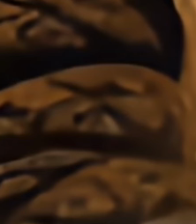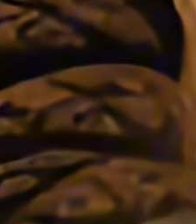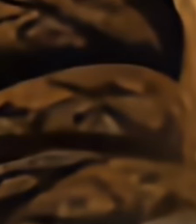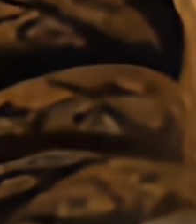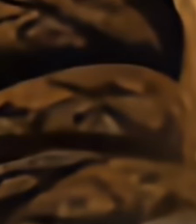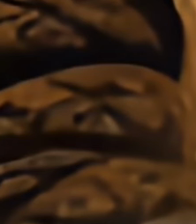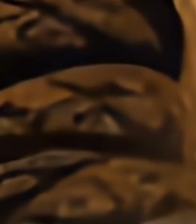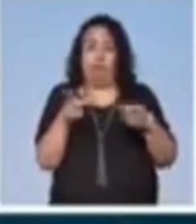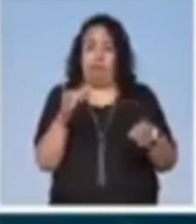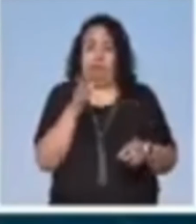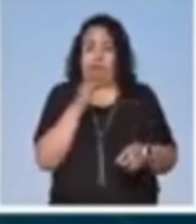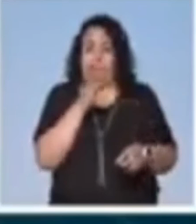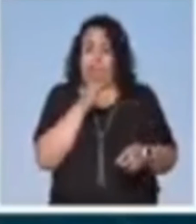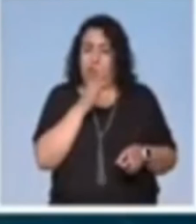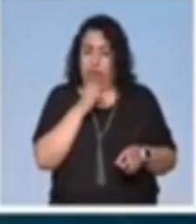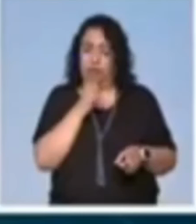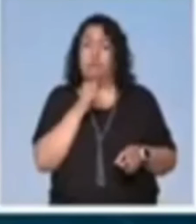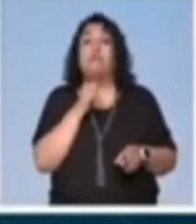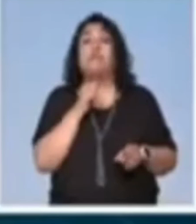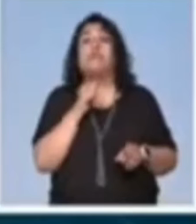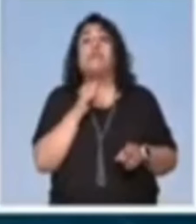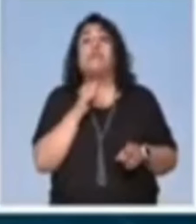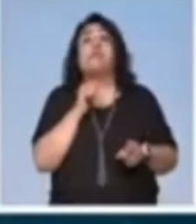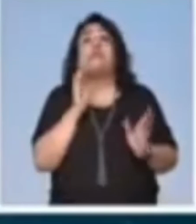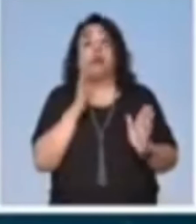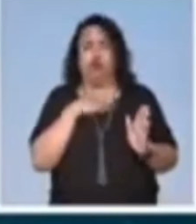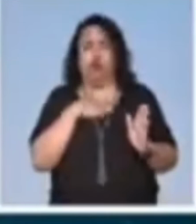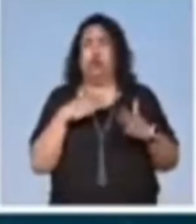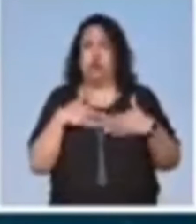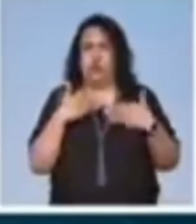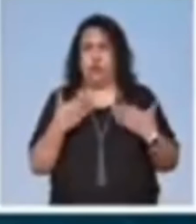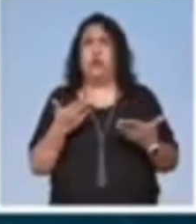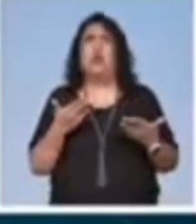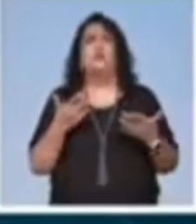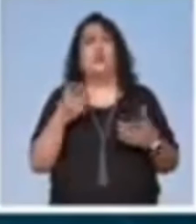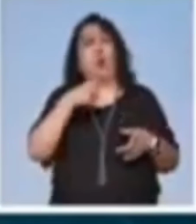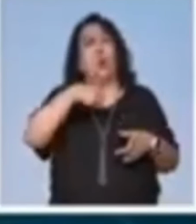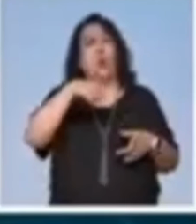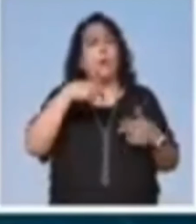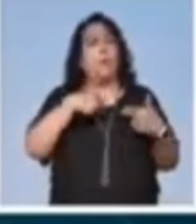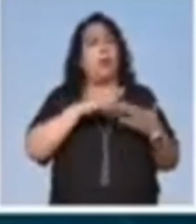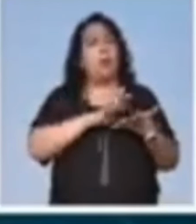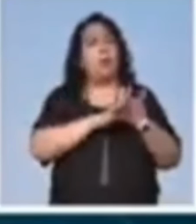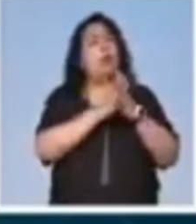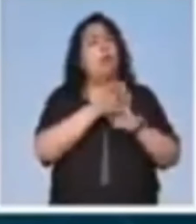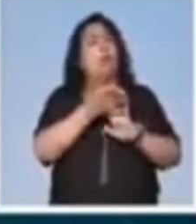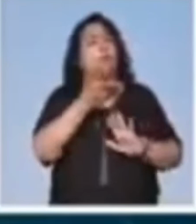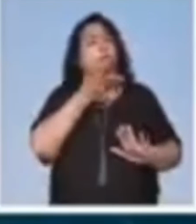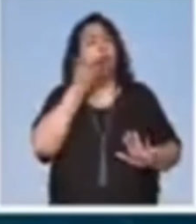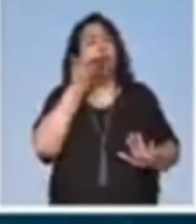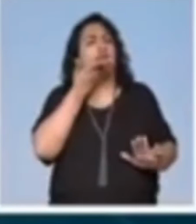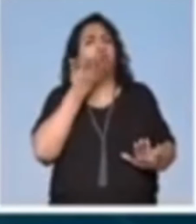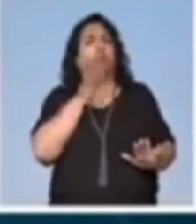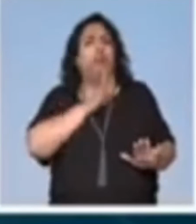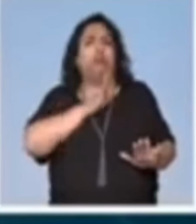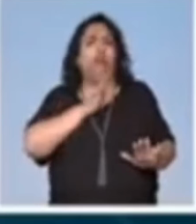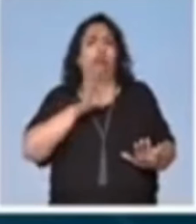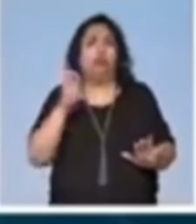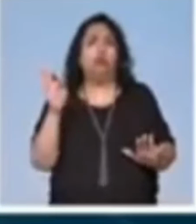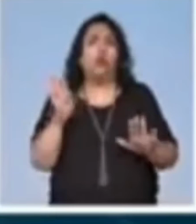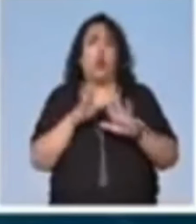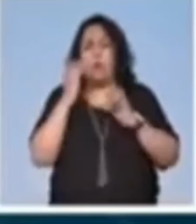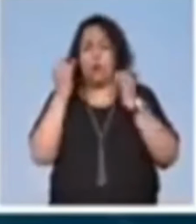por mucho que querramos. La cuestión es que yo confío en la capacidad de adaptación del ser humano, es decir, de que el ser humano sea capaz incluso de adaptarse hasta